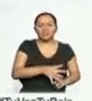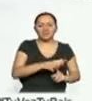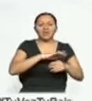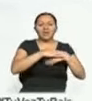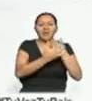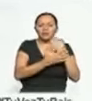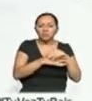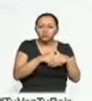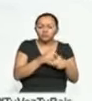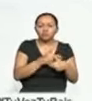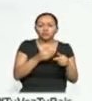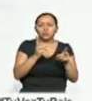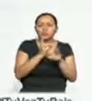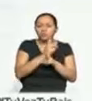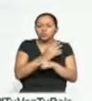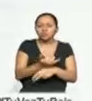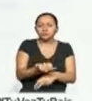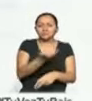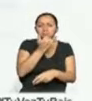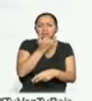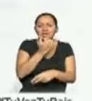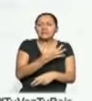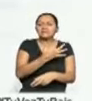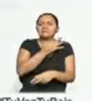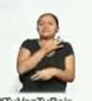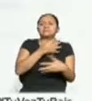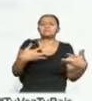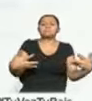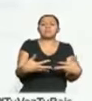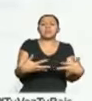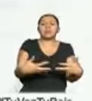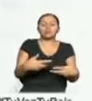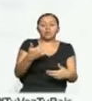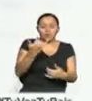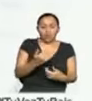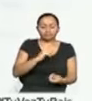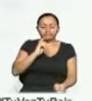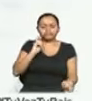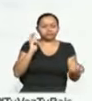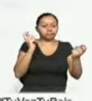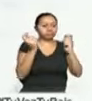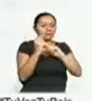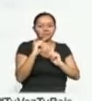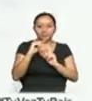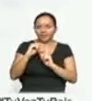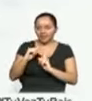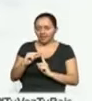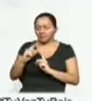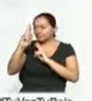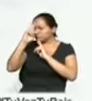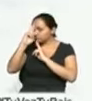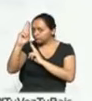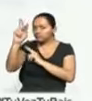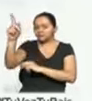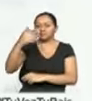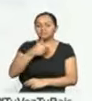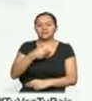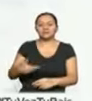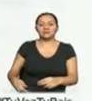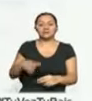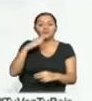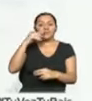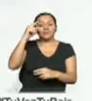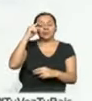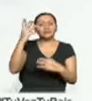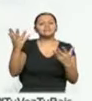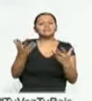explotado, utilizado, atemorizado y manipulado. Esas palabras, esas expresiones y esos sentimientos vienen